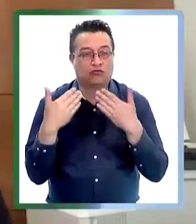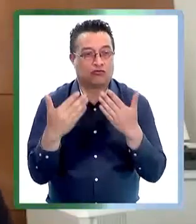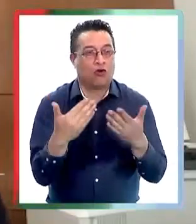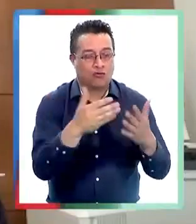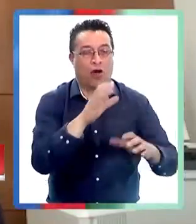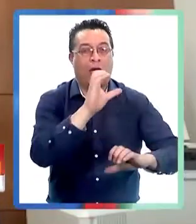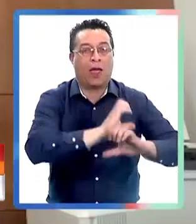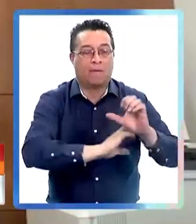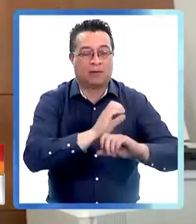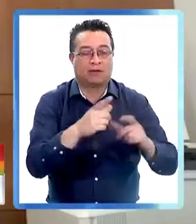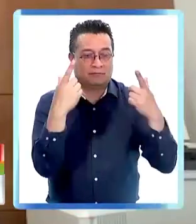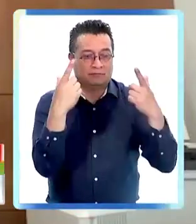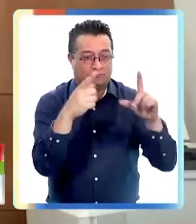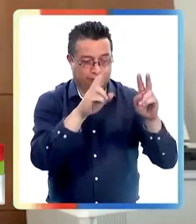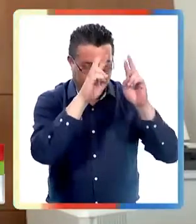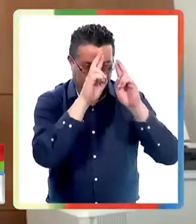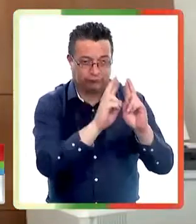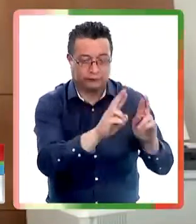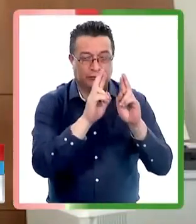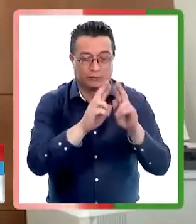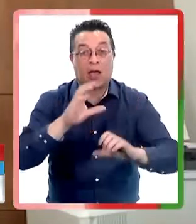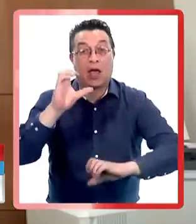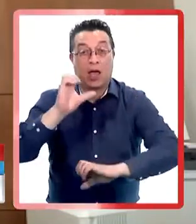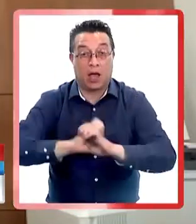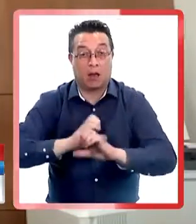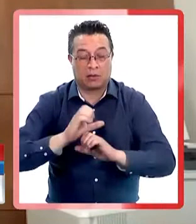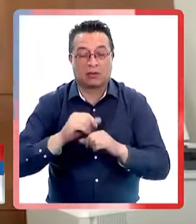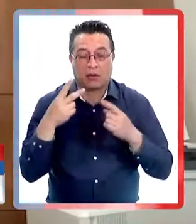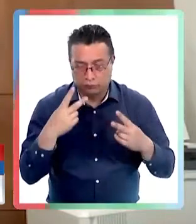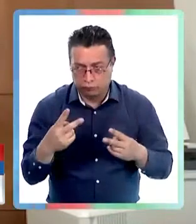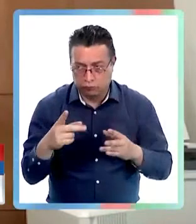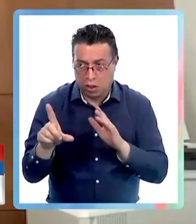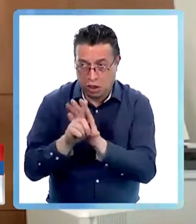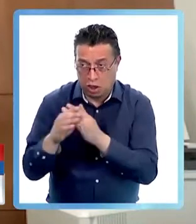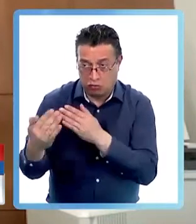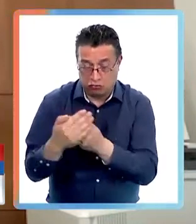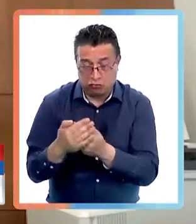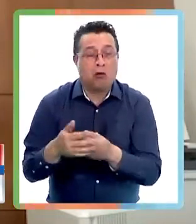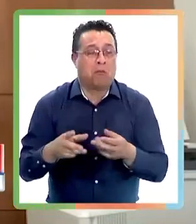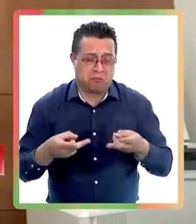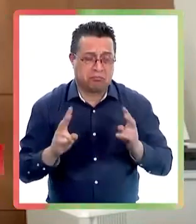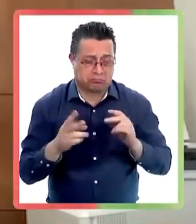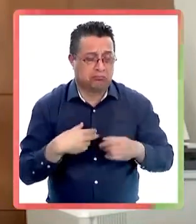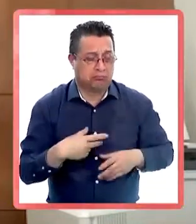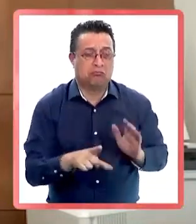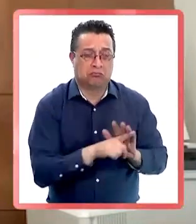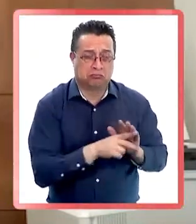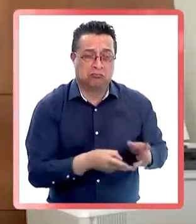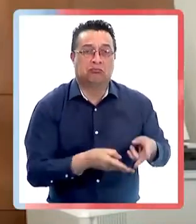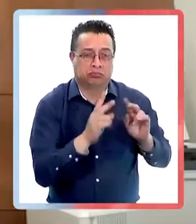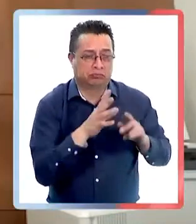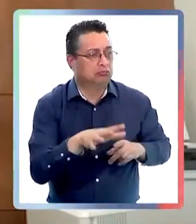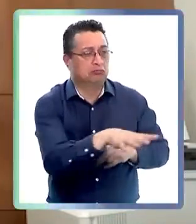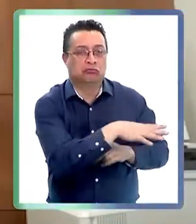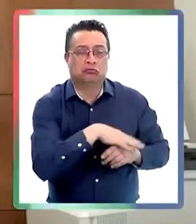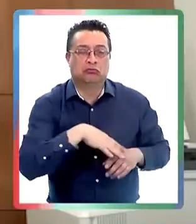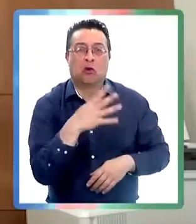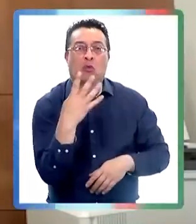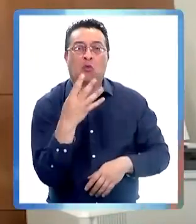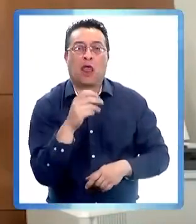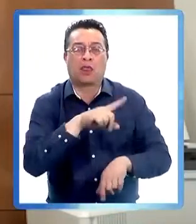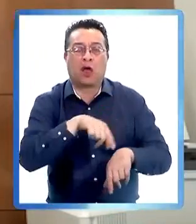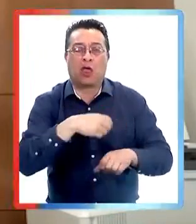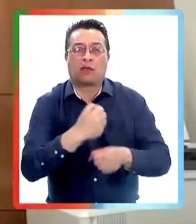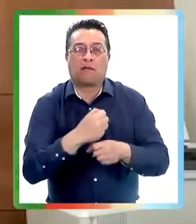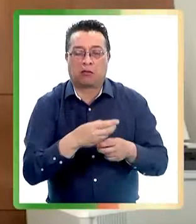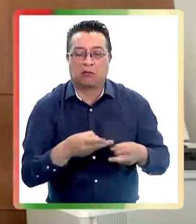a varias empresas que yo diría que son empresas que se anticipan, que son visionarias y que ponen al centro